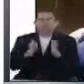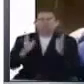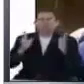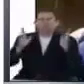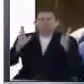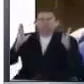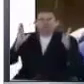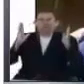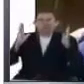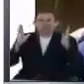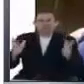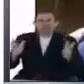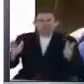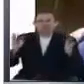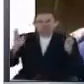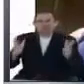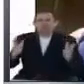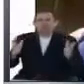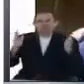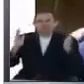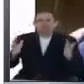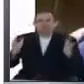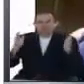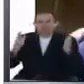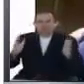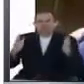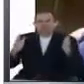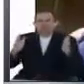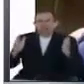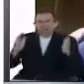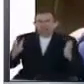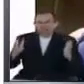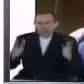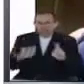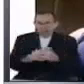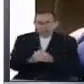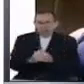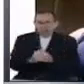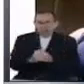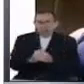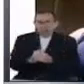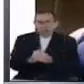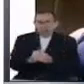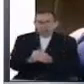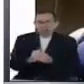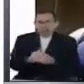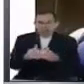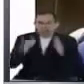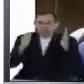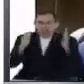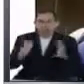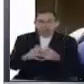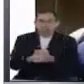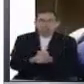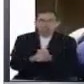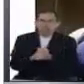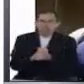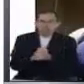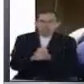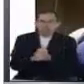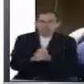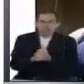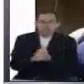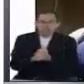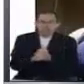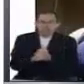saben lo que Jesús hizo en la cruz del Calvario. Lo saben muy bien